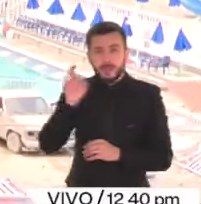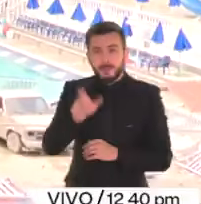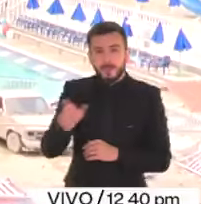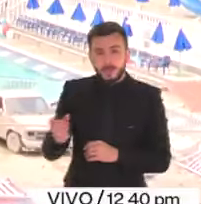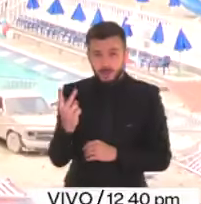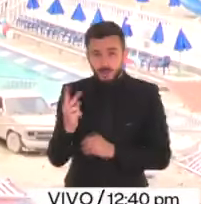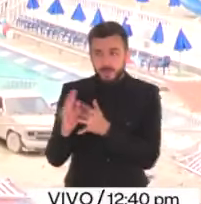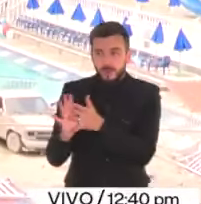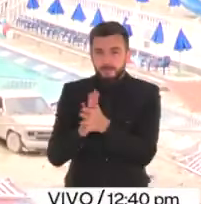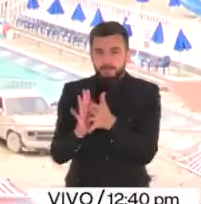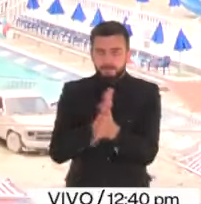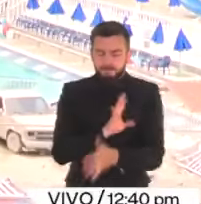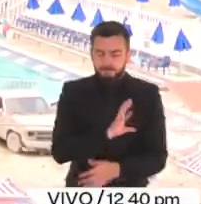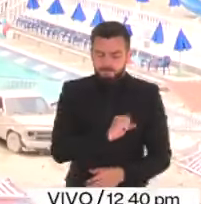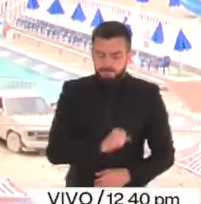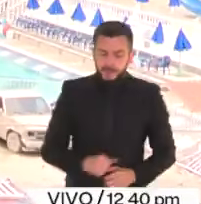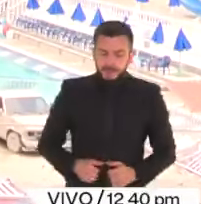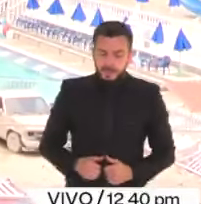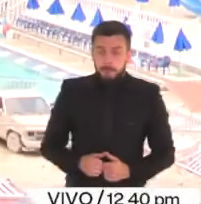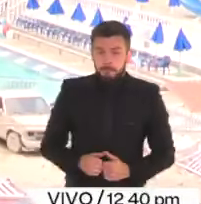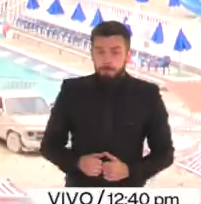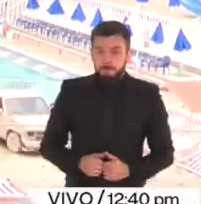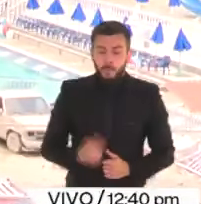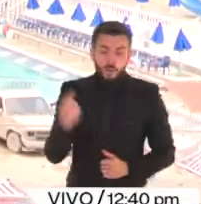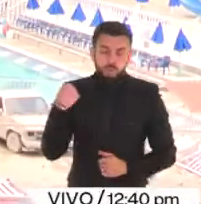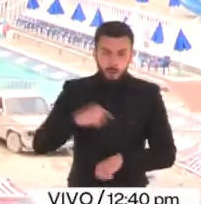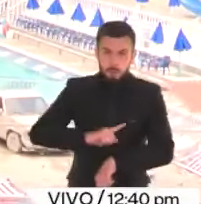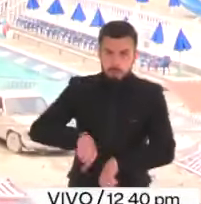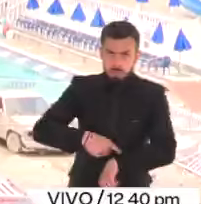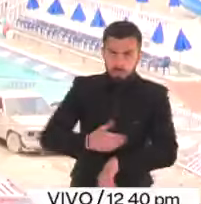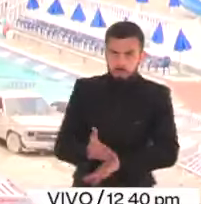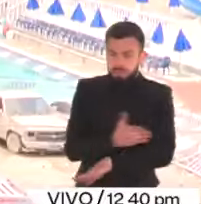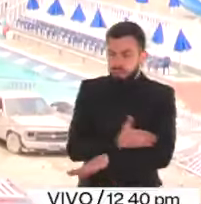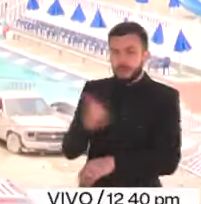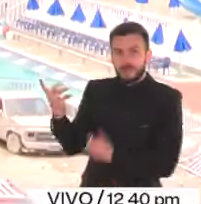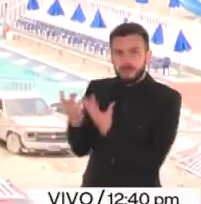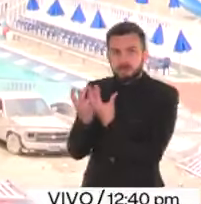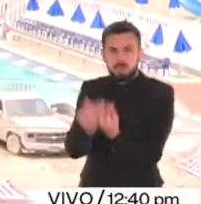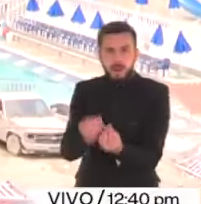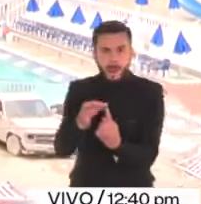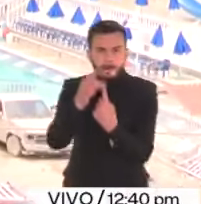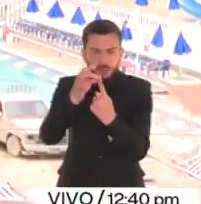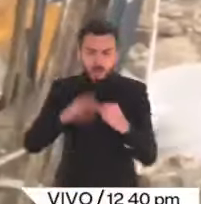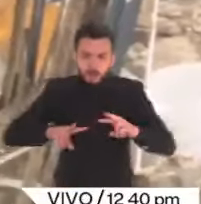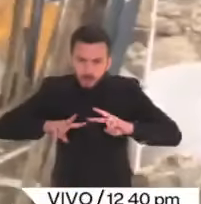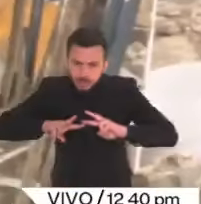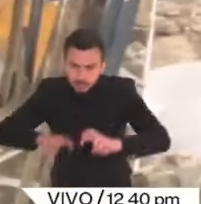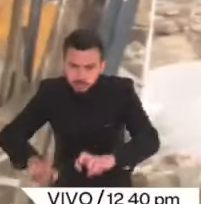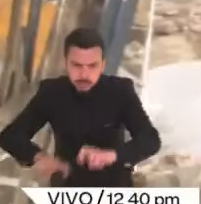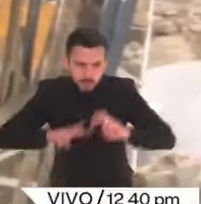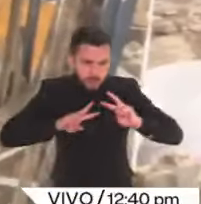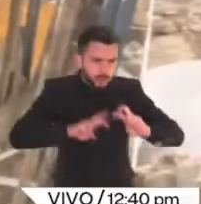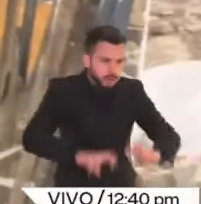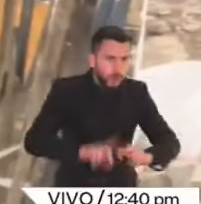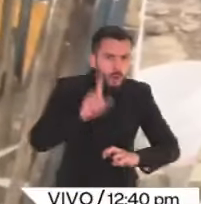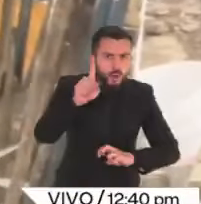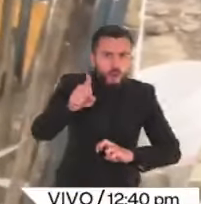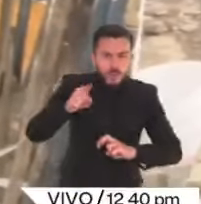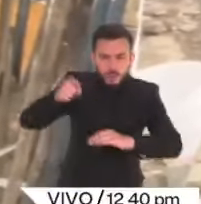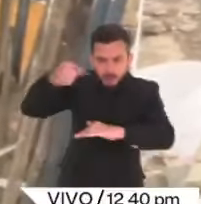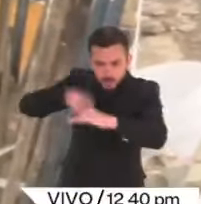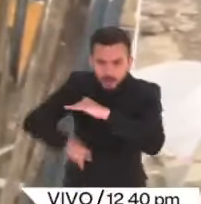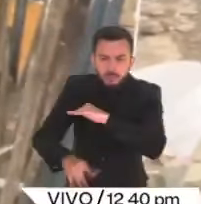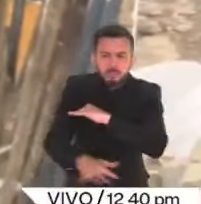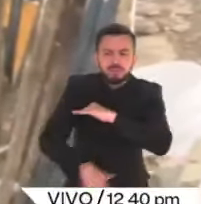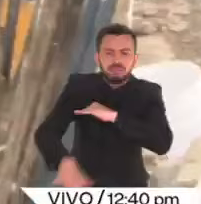pero hace pocos minutos llegó un equipo especializado para realizar las investigaciones y los peritos correspondientes a la caldera y a esta